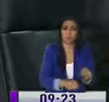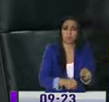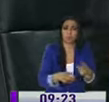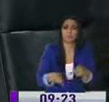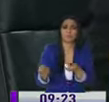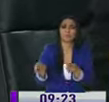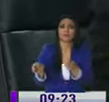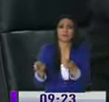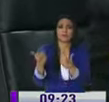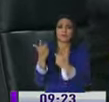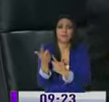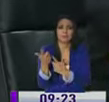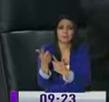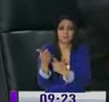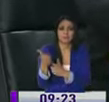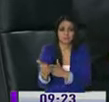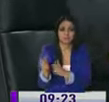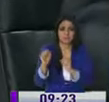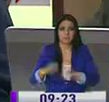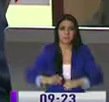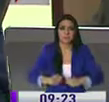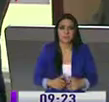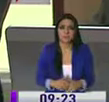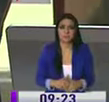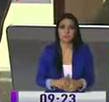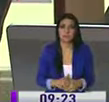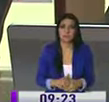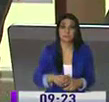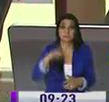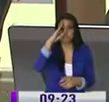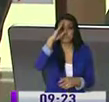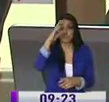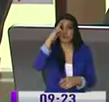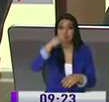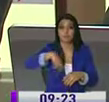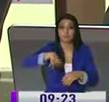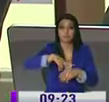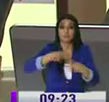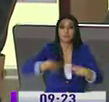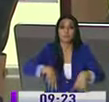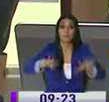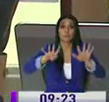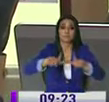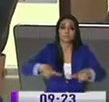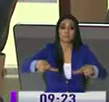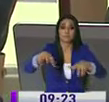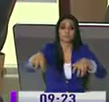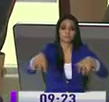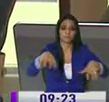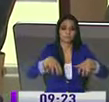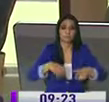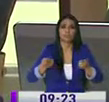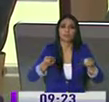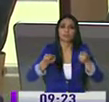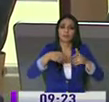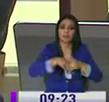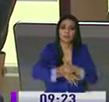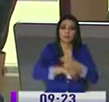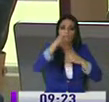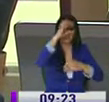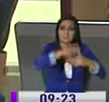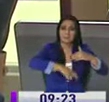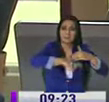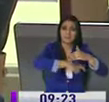correspondientes por parte de fuerzas armadas ya nacional también tenemos 9 puntos de control al interior de las minas y tenemos 39